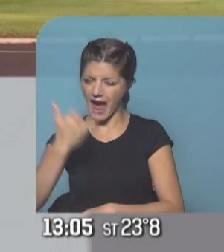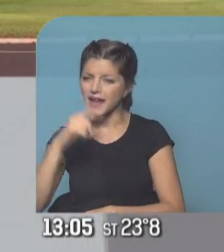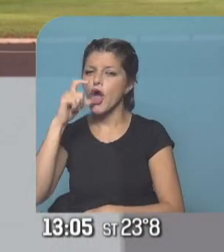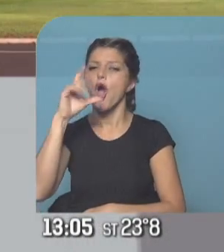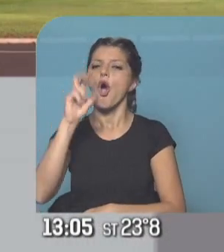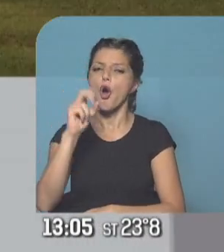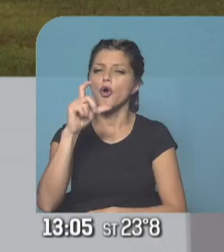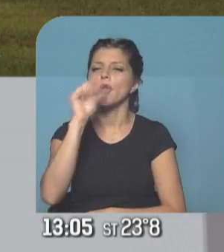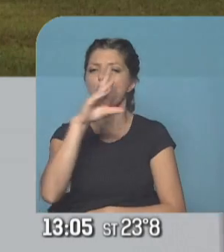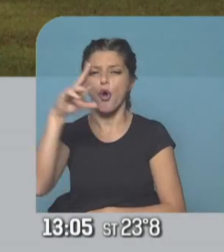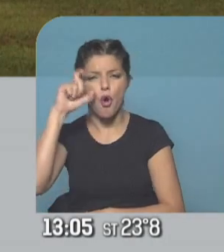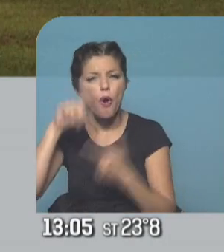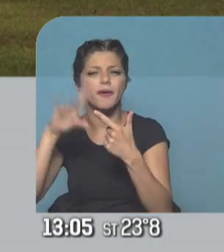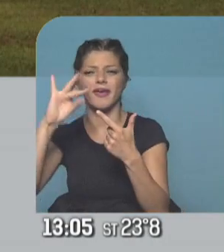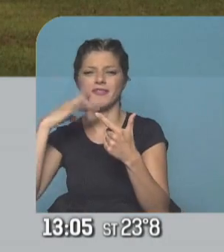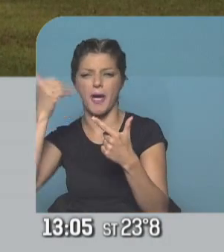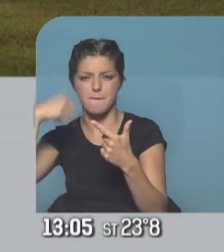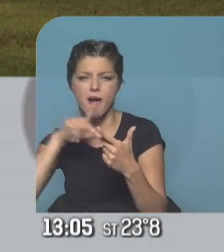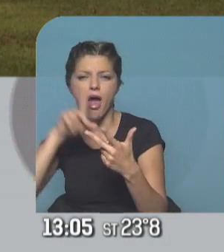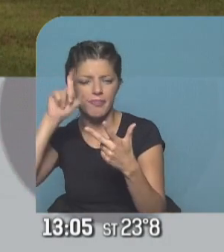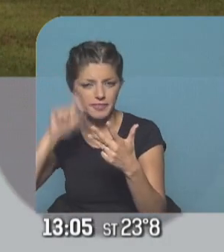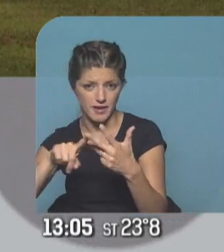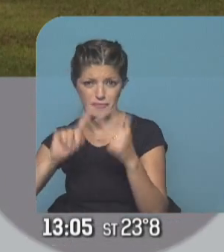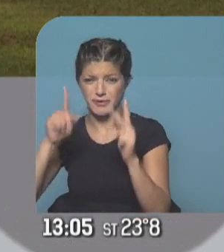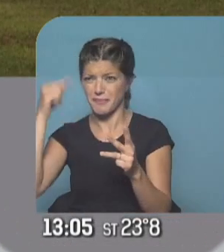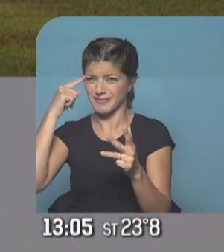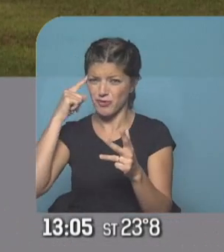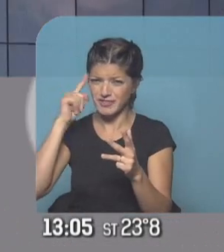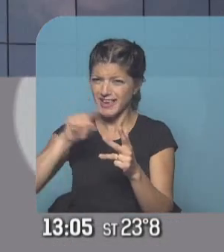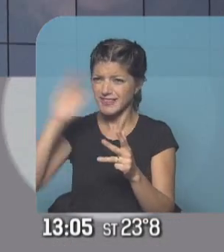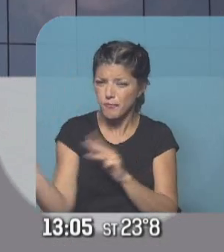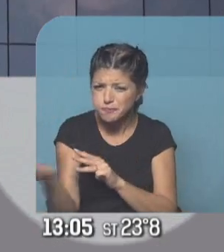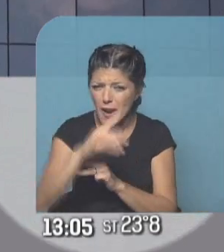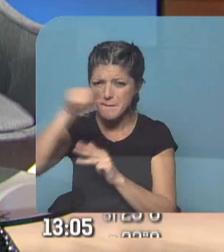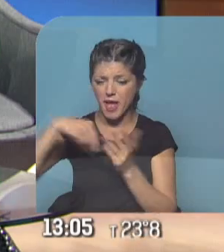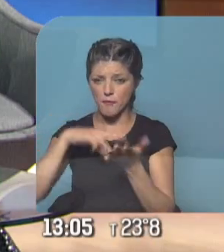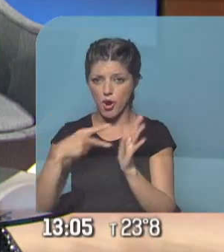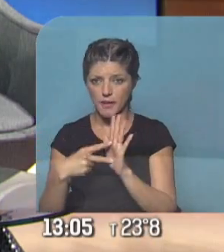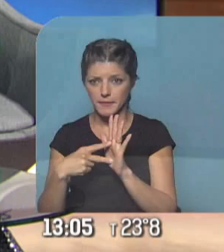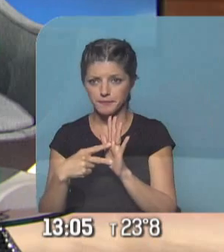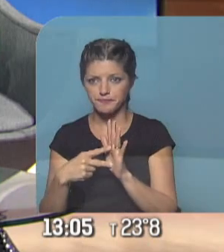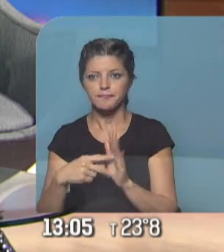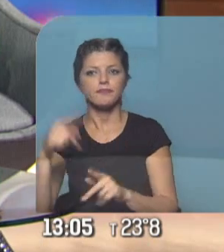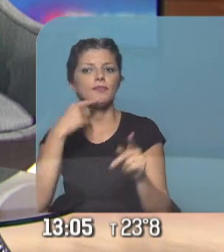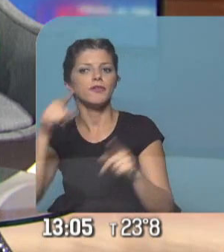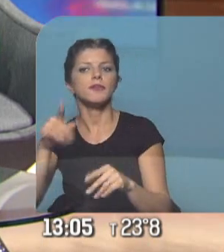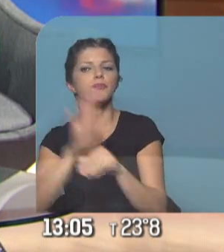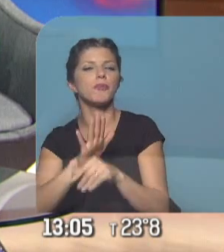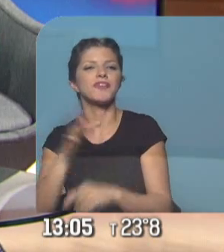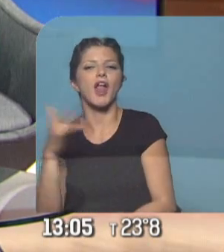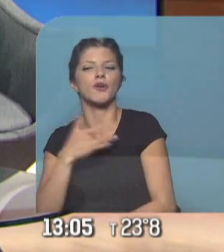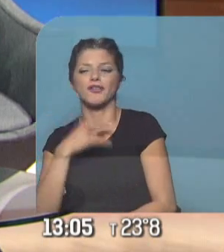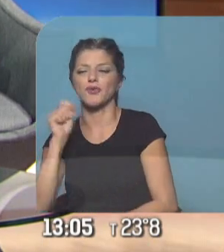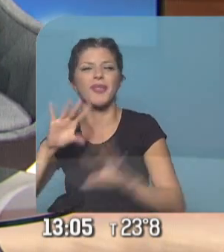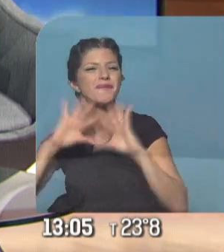cobre. Y bueno, y además todo lo que implica la deforestación, ¿no? Claro, pero digo, pulmón de la Tierra, pulmón del planeta, corazón de la Tierra, como